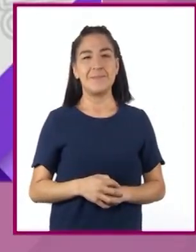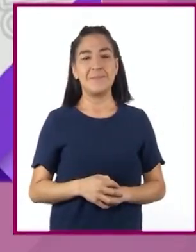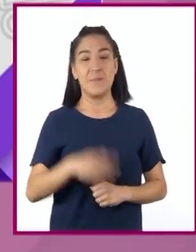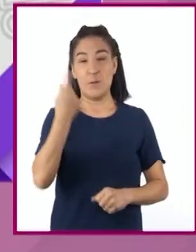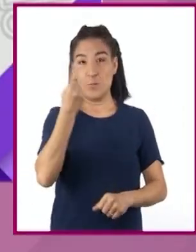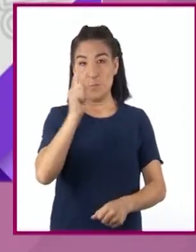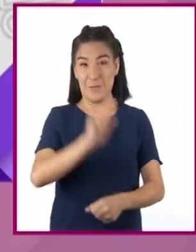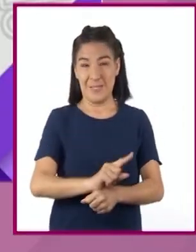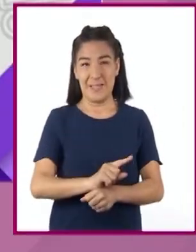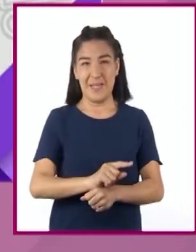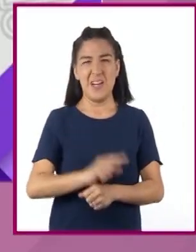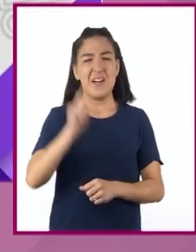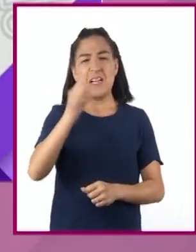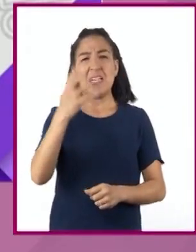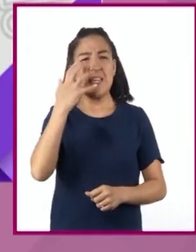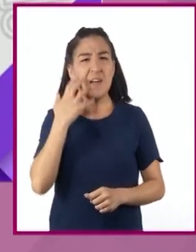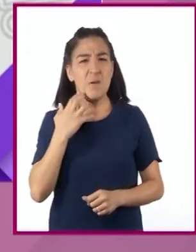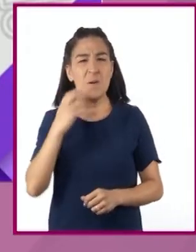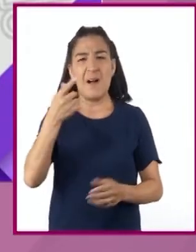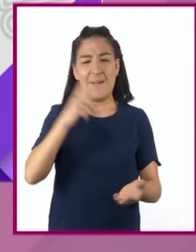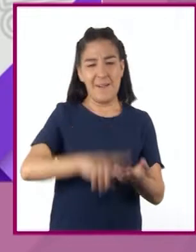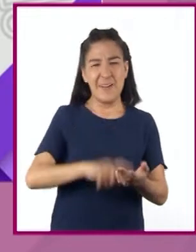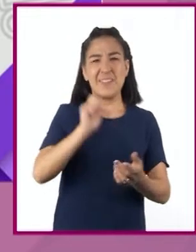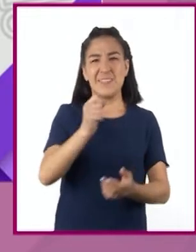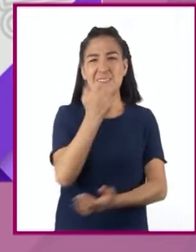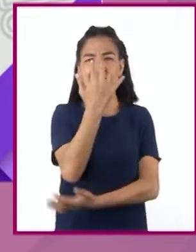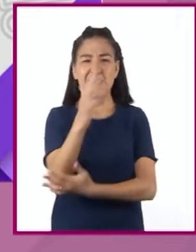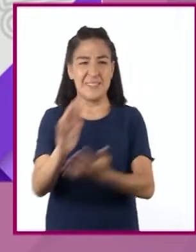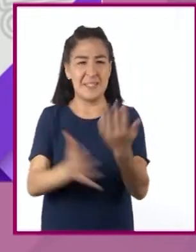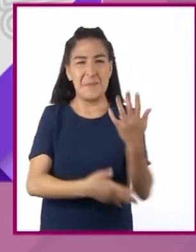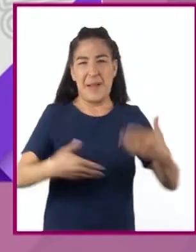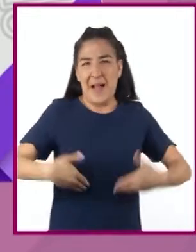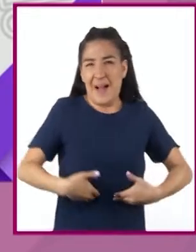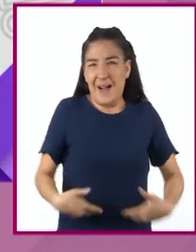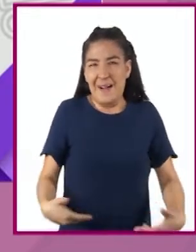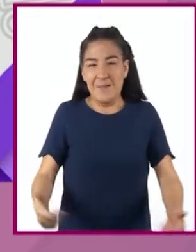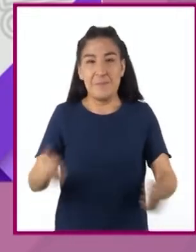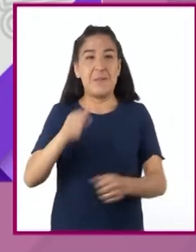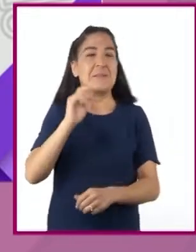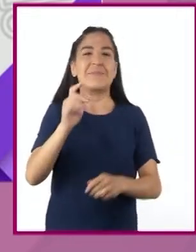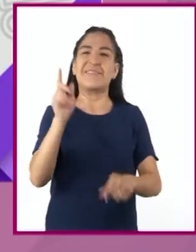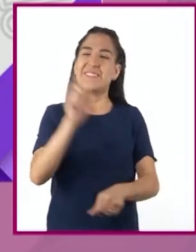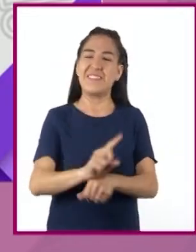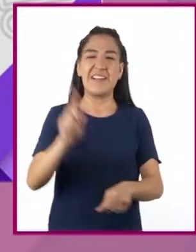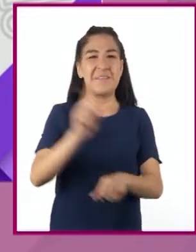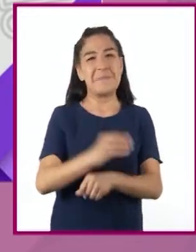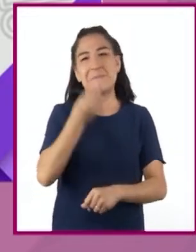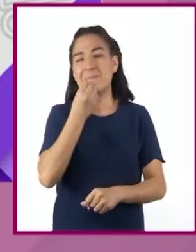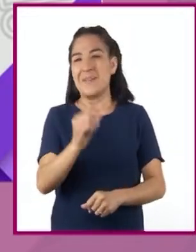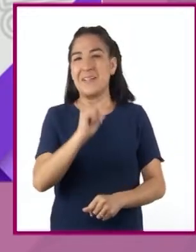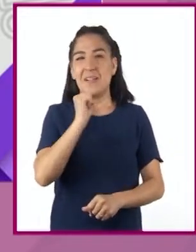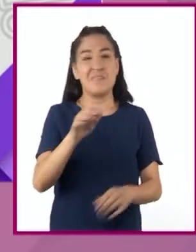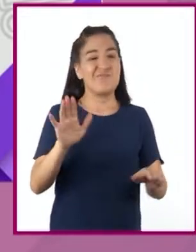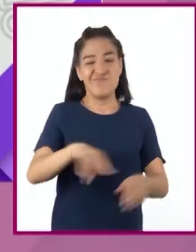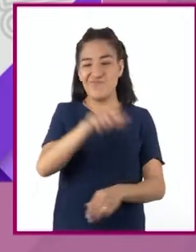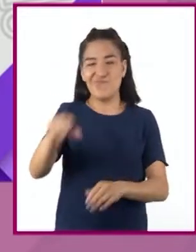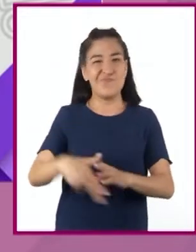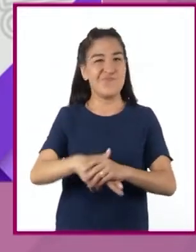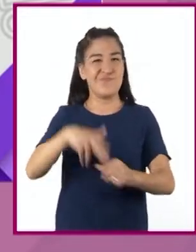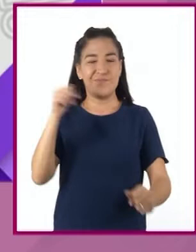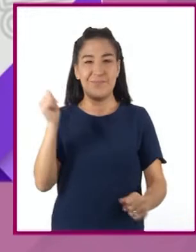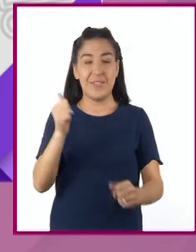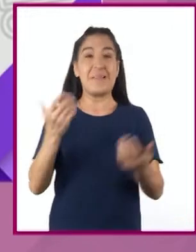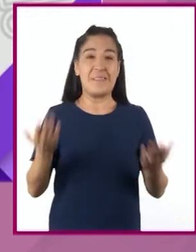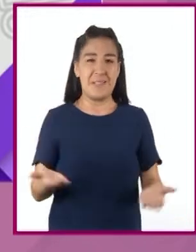Un día, un león se encontraba en la selva muy hambriento. Tenía varios días sin comer porque no había nada en el lugar, así